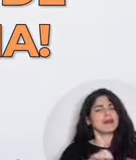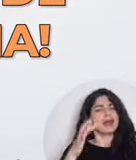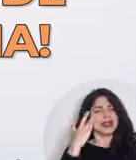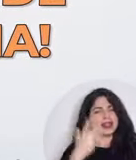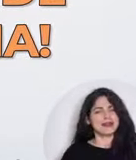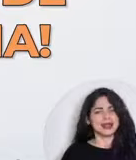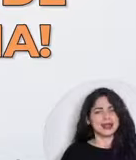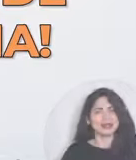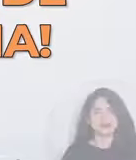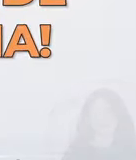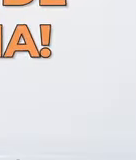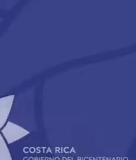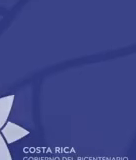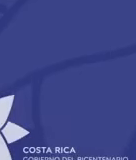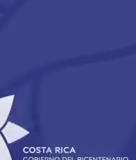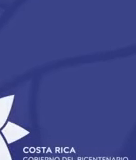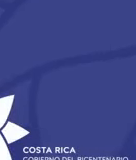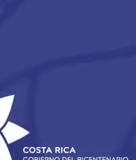pandemia.